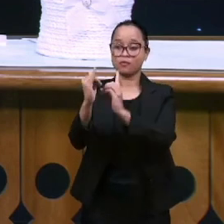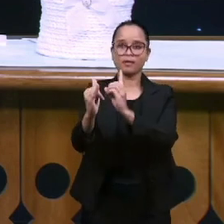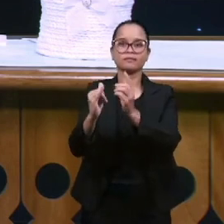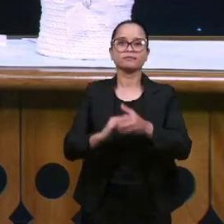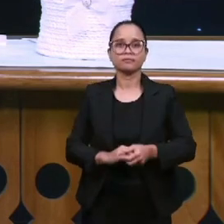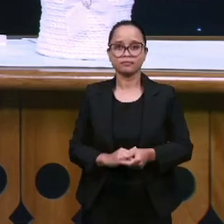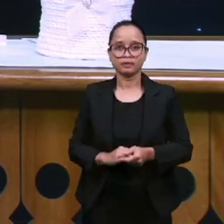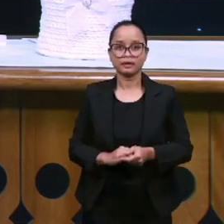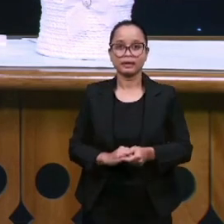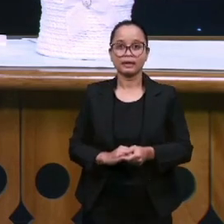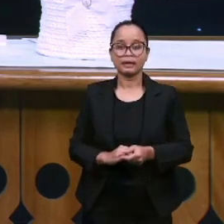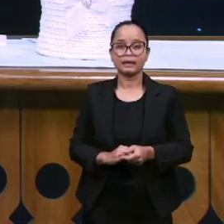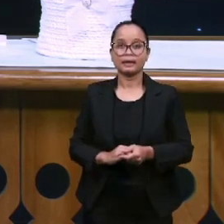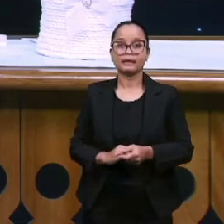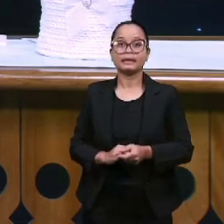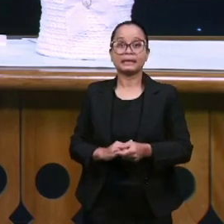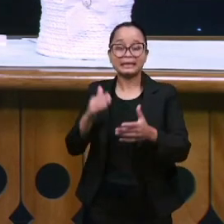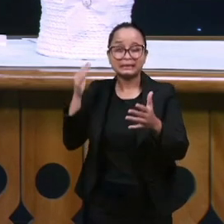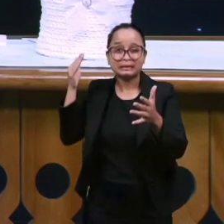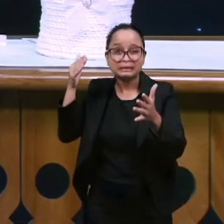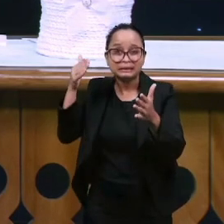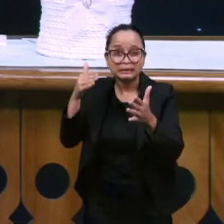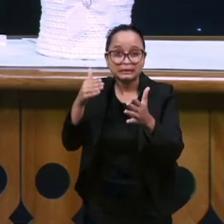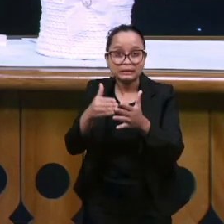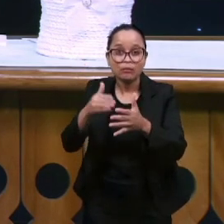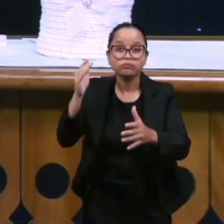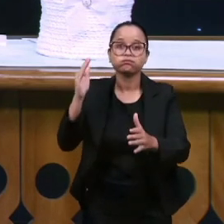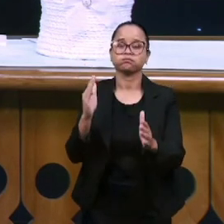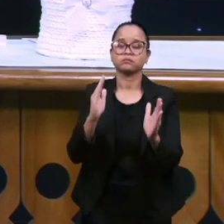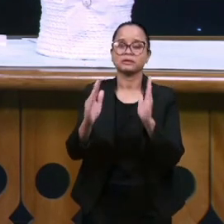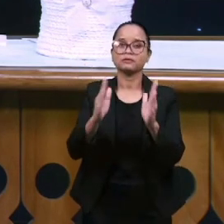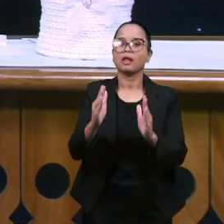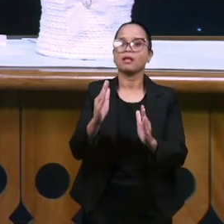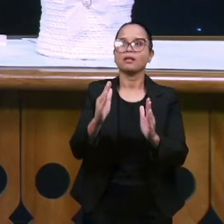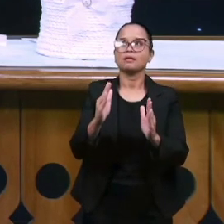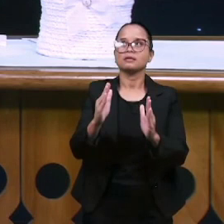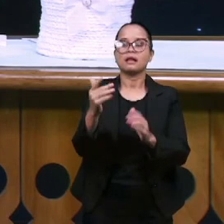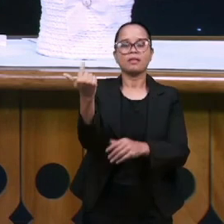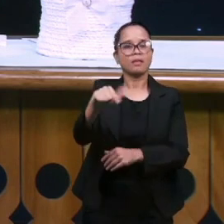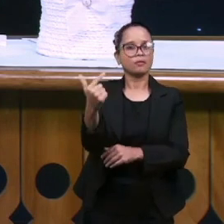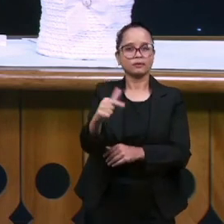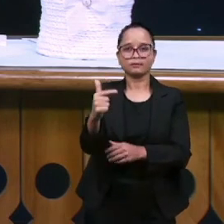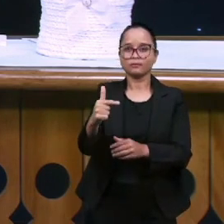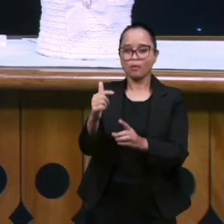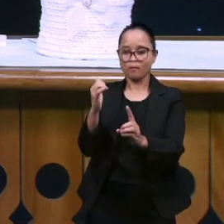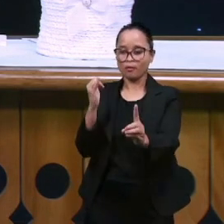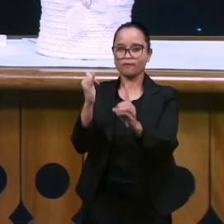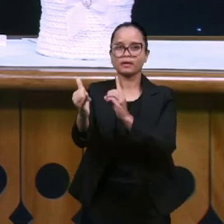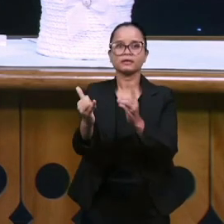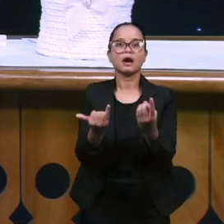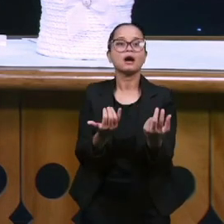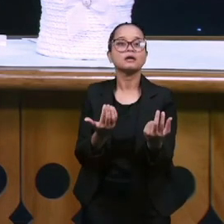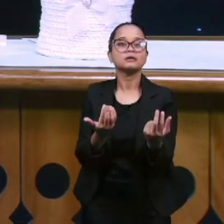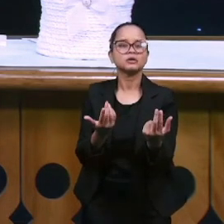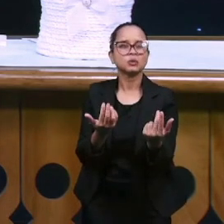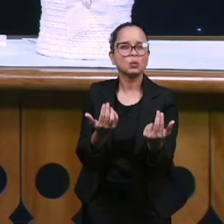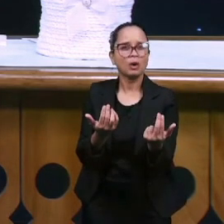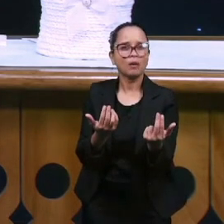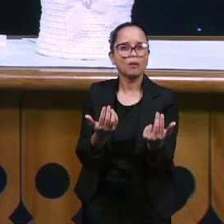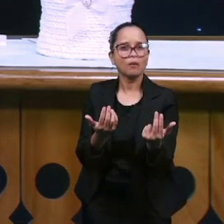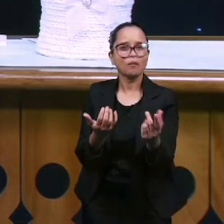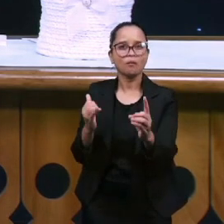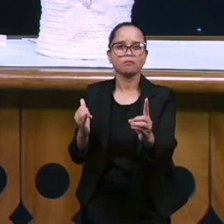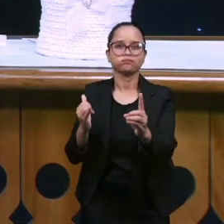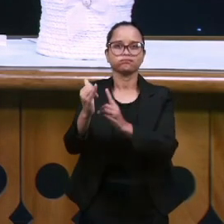tuvo hasta aquel momento, y después no hubo un profeta como lo fue el profeta